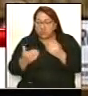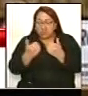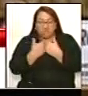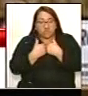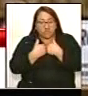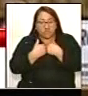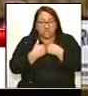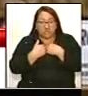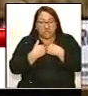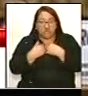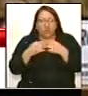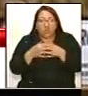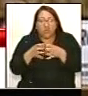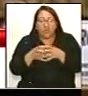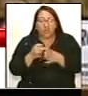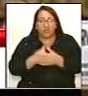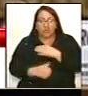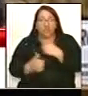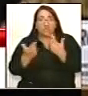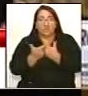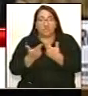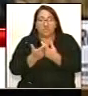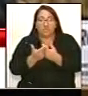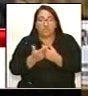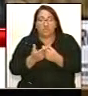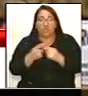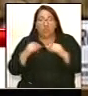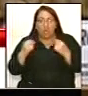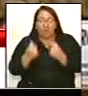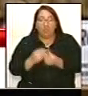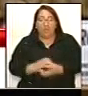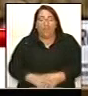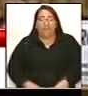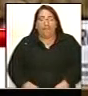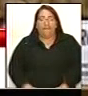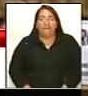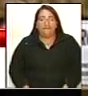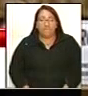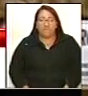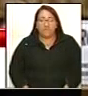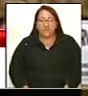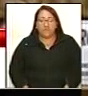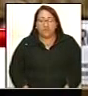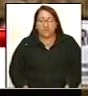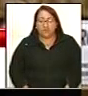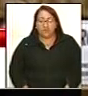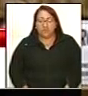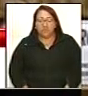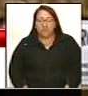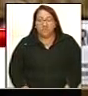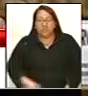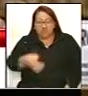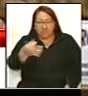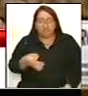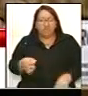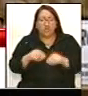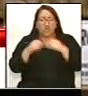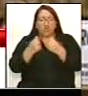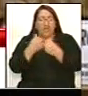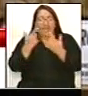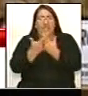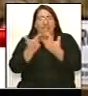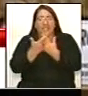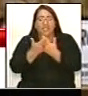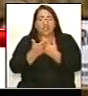tengamos una unidad en el ejército, una brigada, no de la brigada que se ha hablado acá, una brigada del ejército?